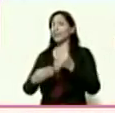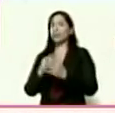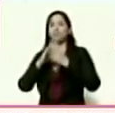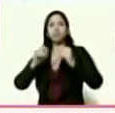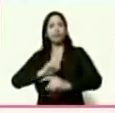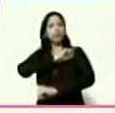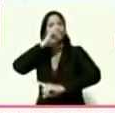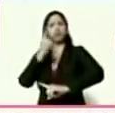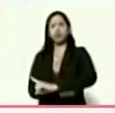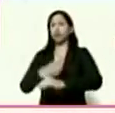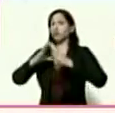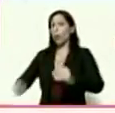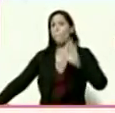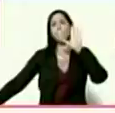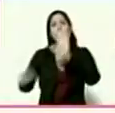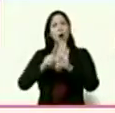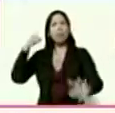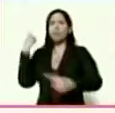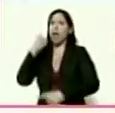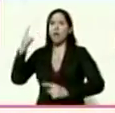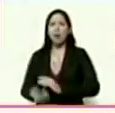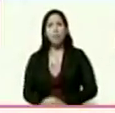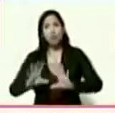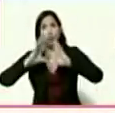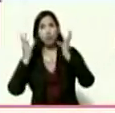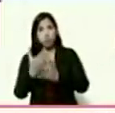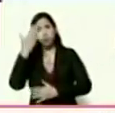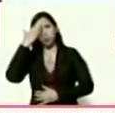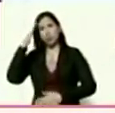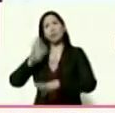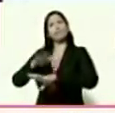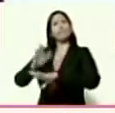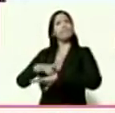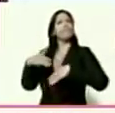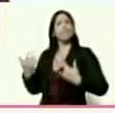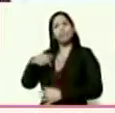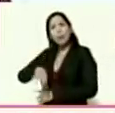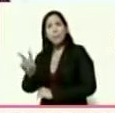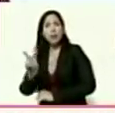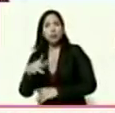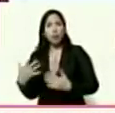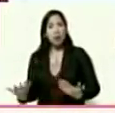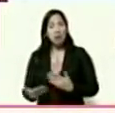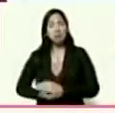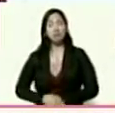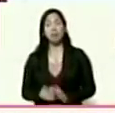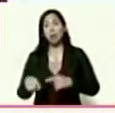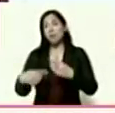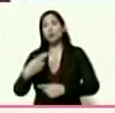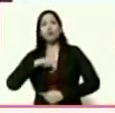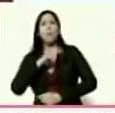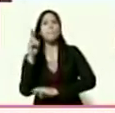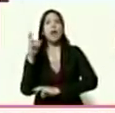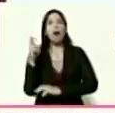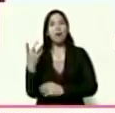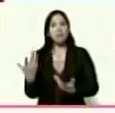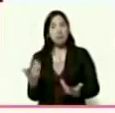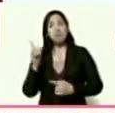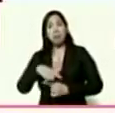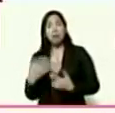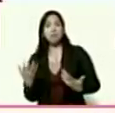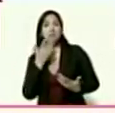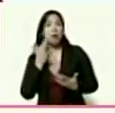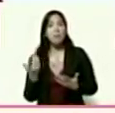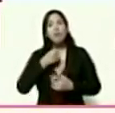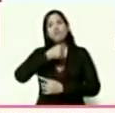todos los mecanismos legales para que el mundo sepa lo que verdaderamente está ocurriendo. Luego tuvimos el día viernes la